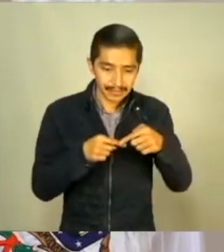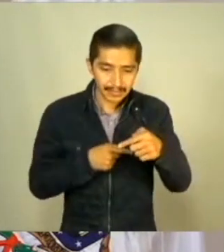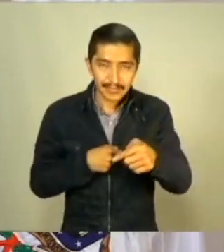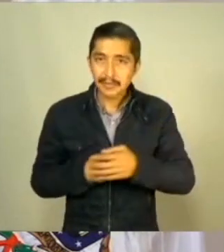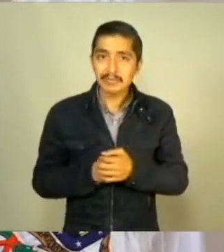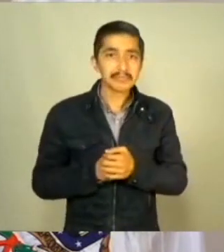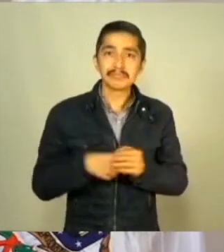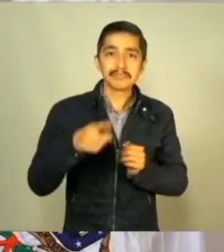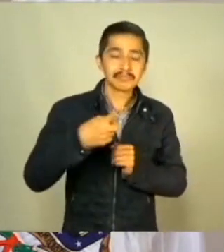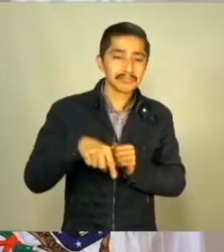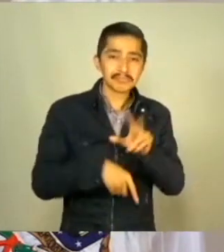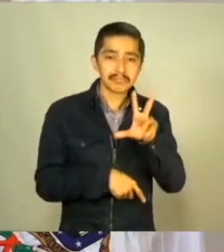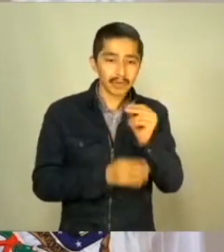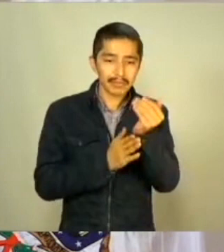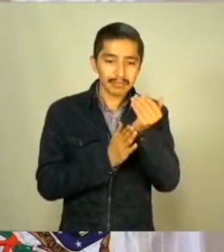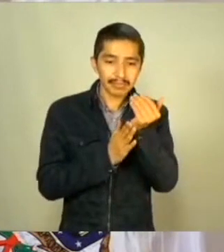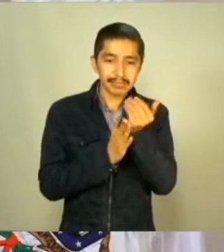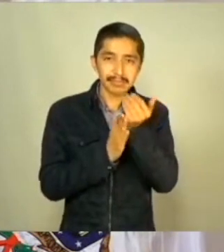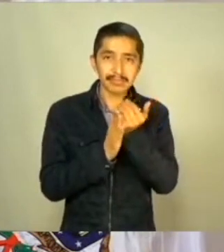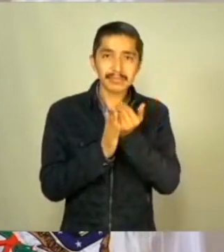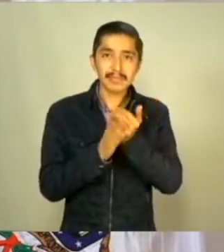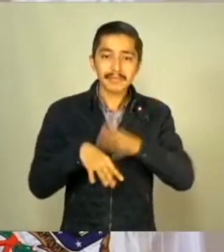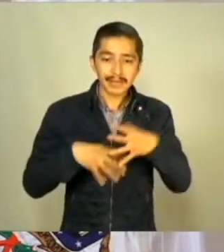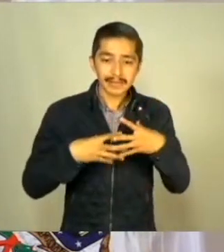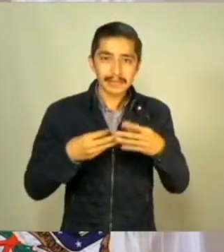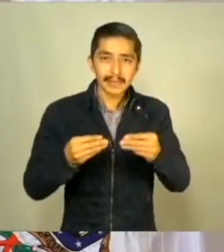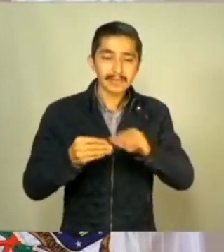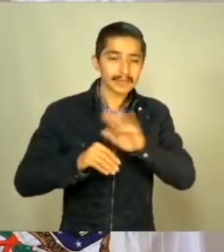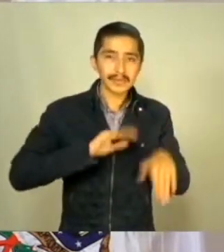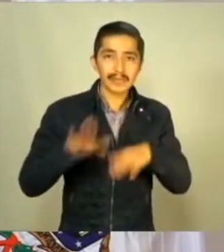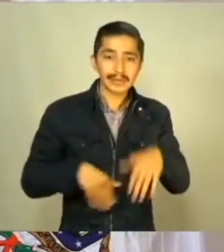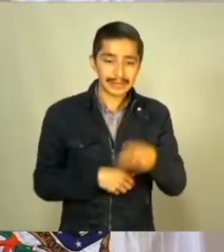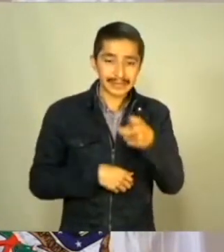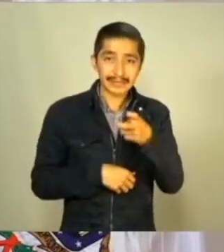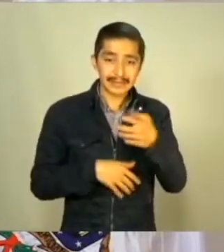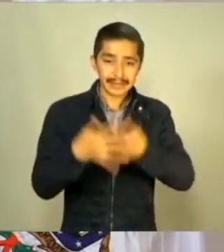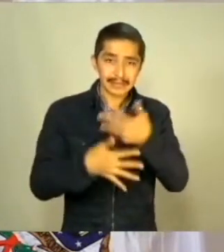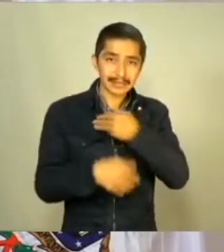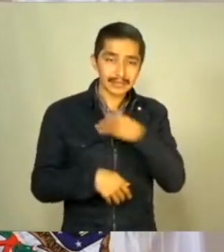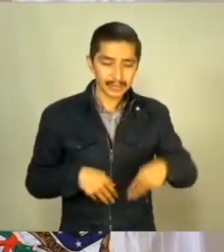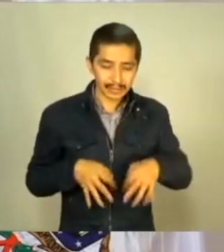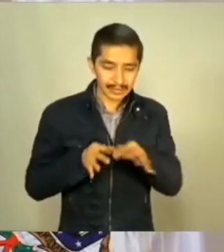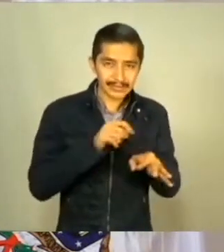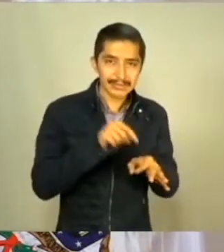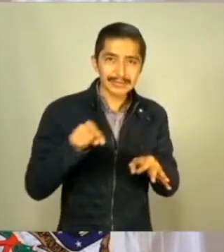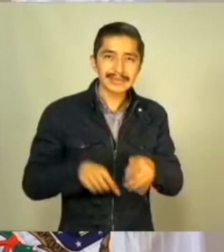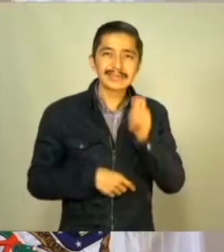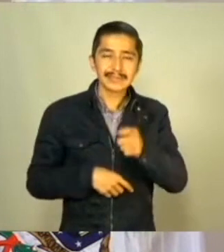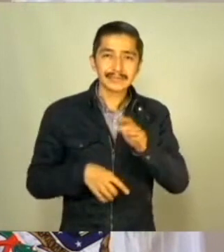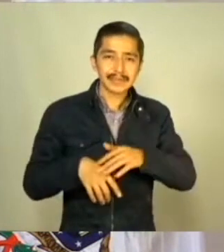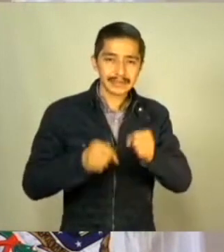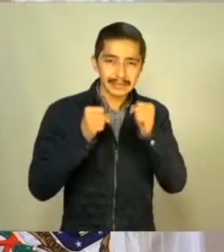bajamos la tendencia de contagios y muertes en estos 15 municipios lo más seguro es que tengamos